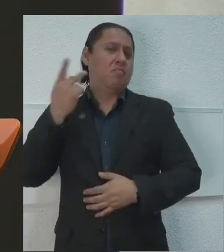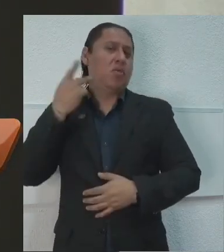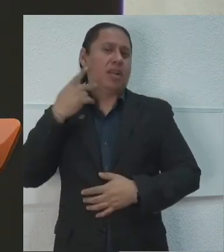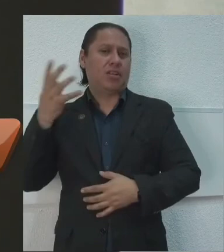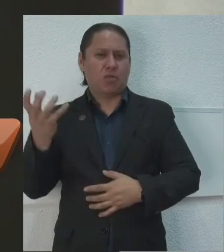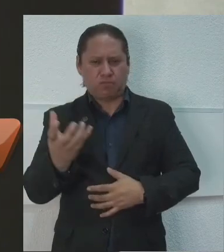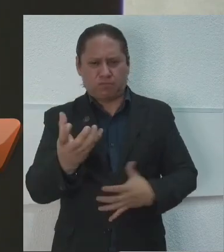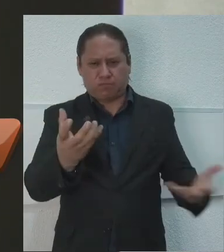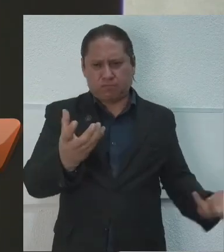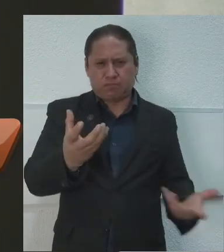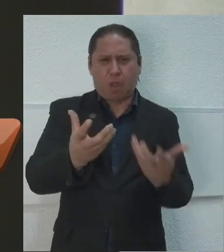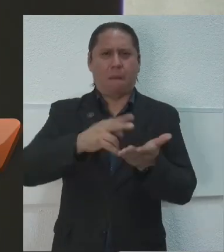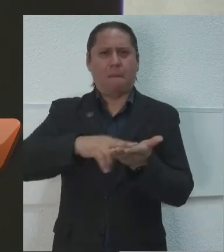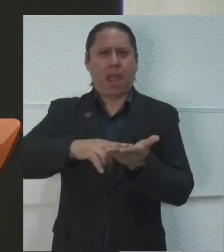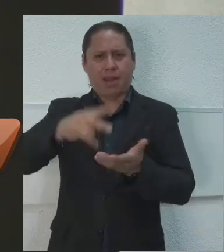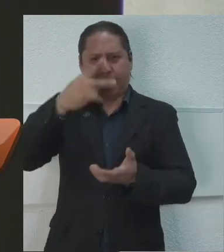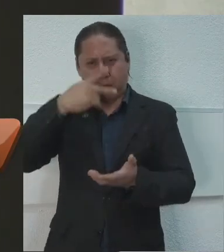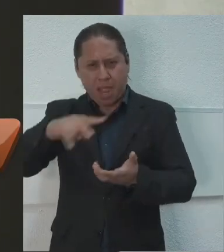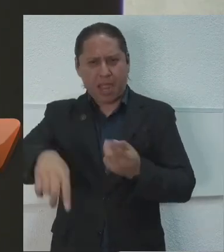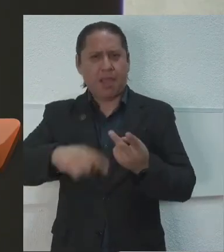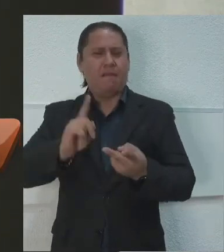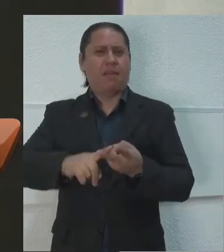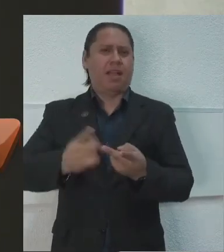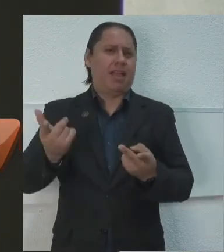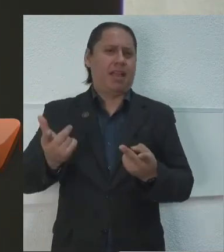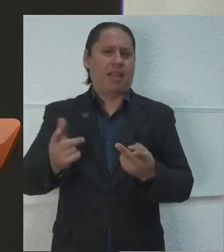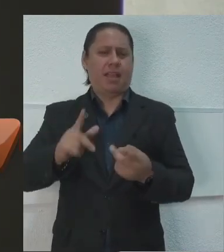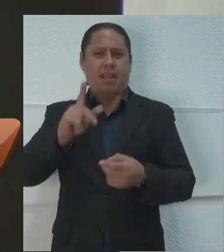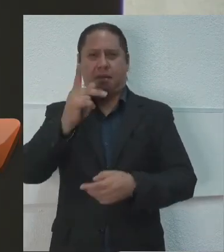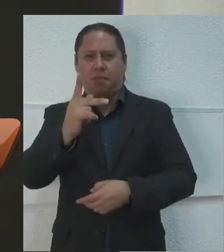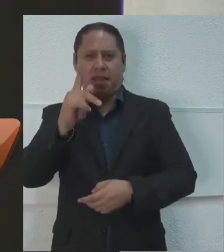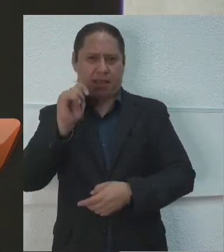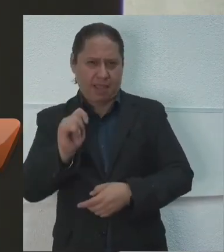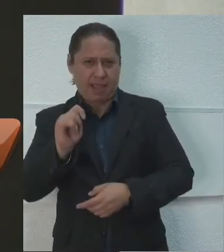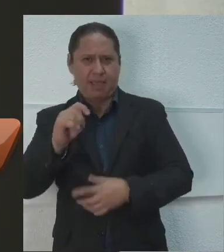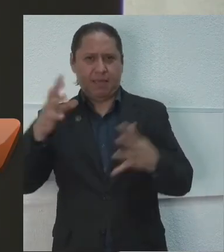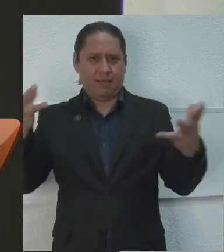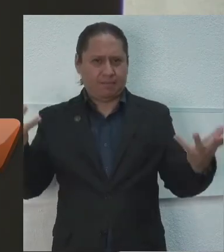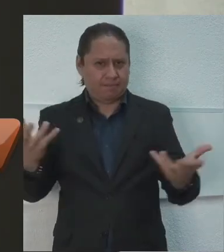aliados como el Partido Verde Ecologista de México y el Partido del Trabajo,